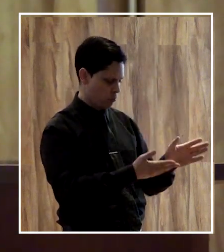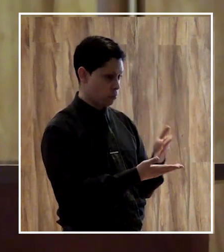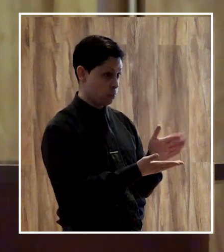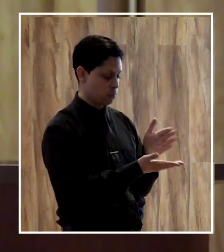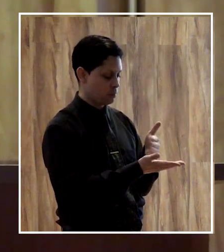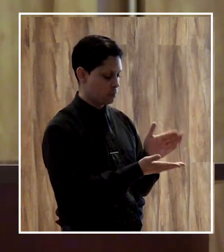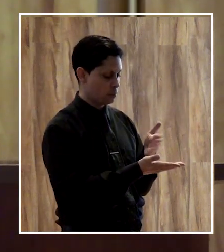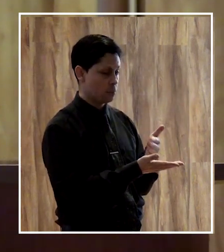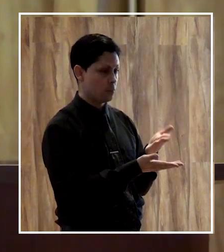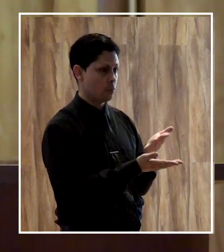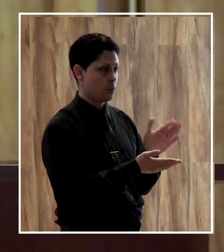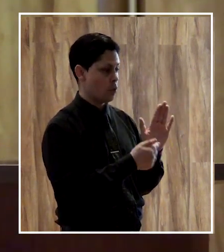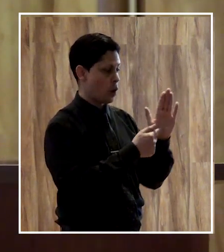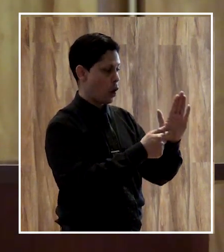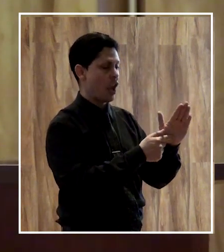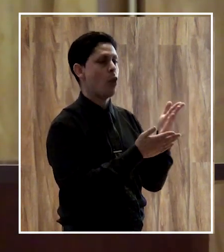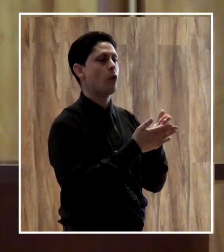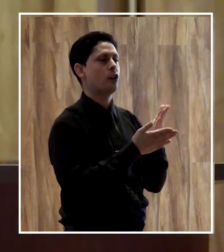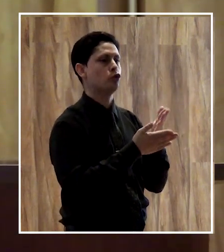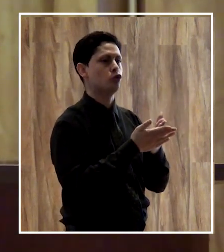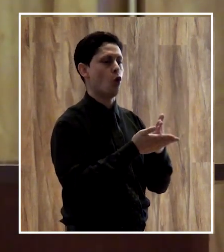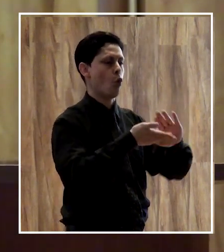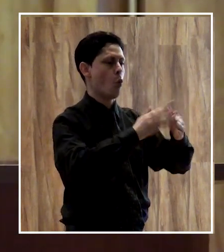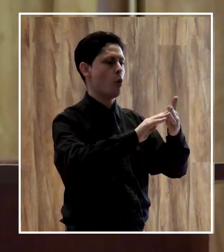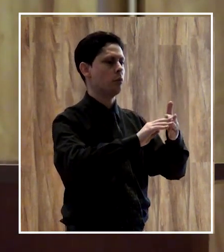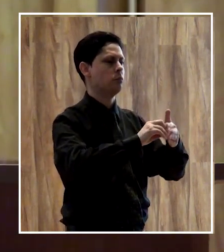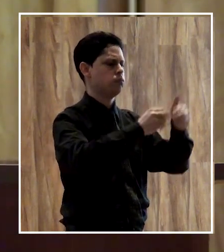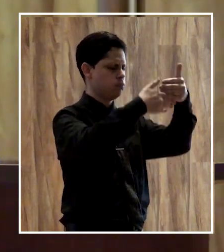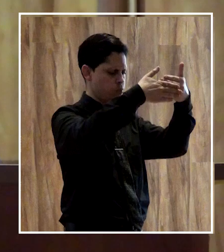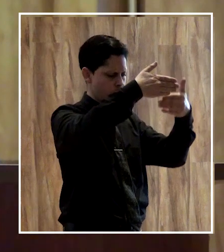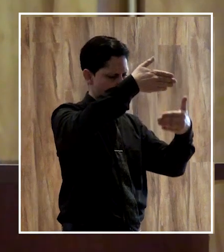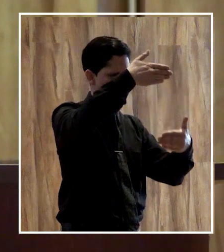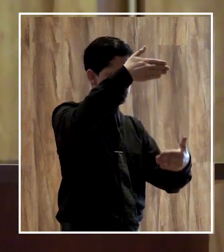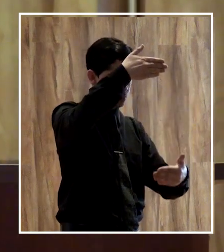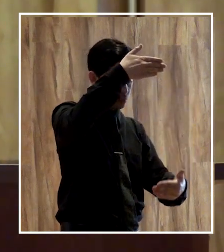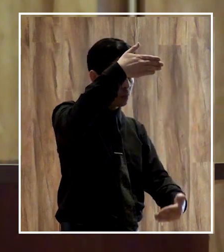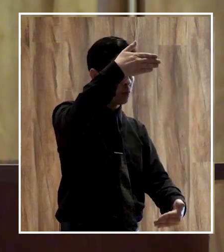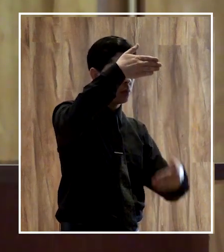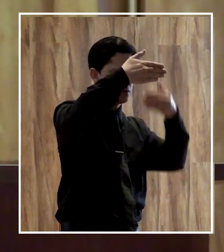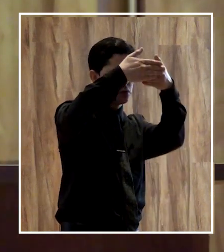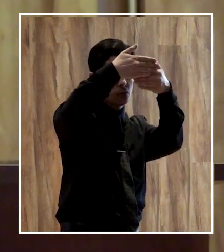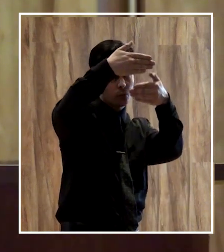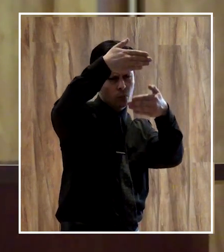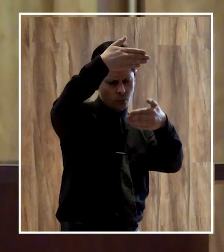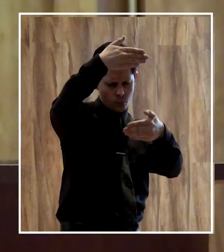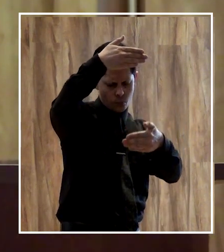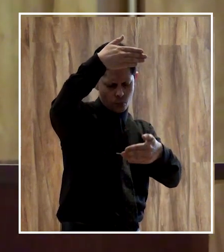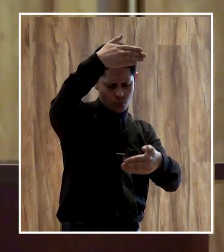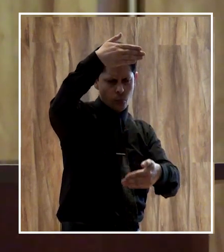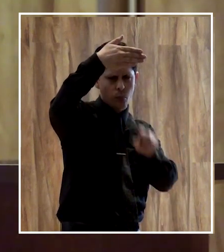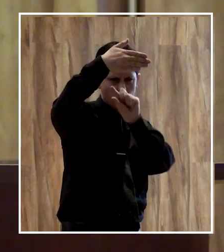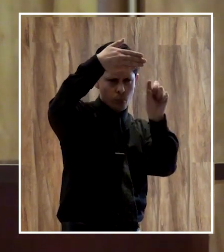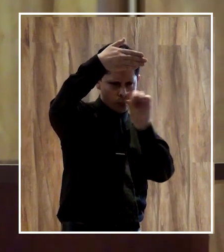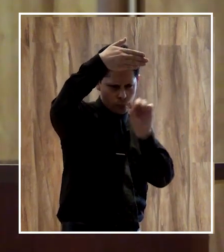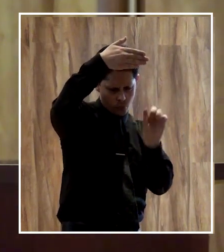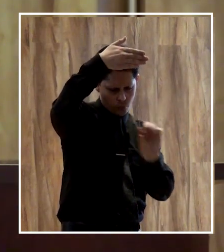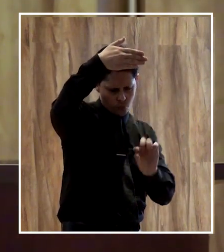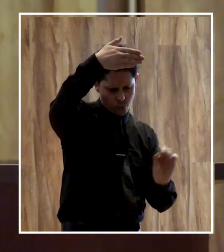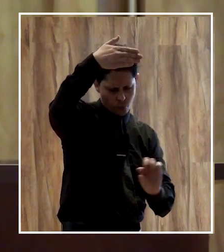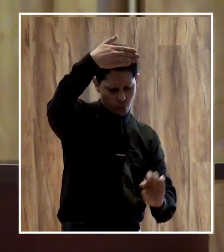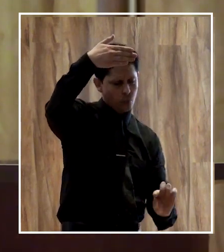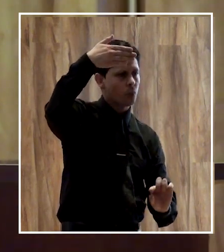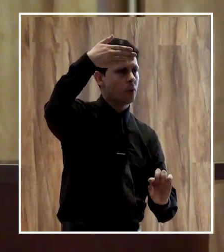sobre educación y comunidades, una línea larga de estudios